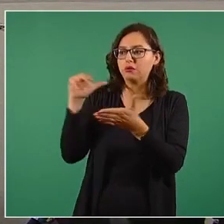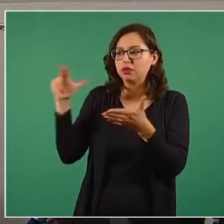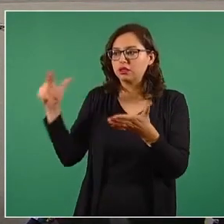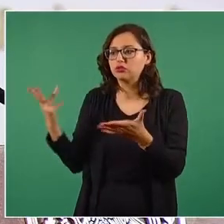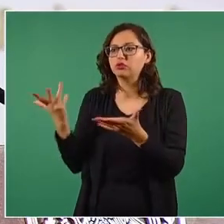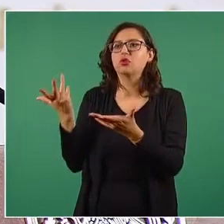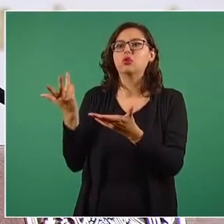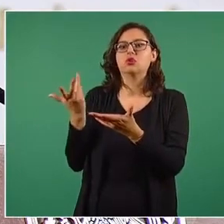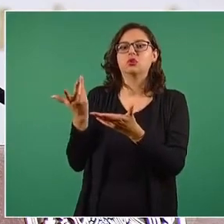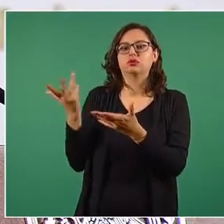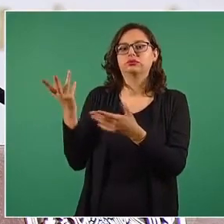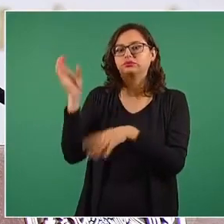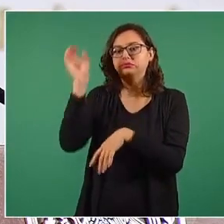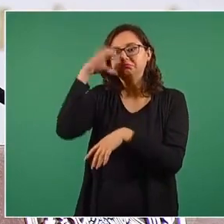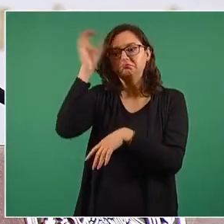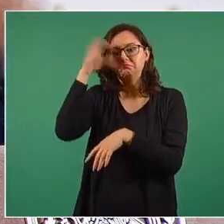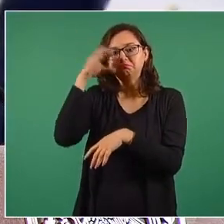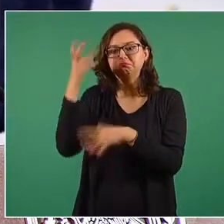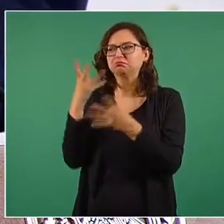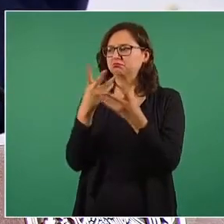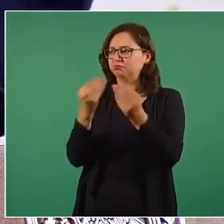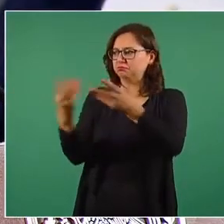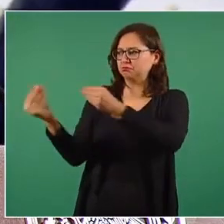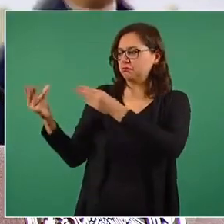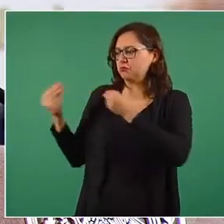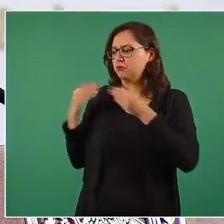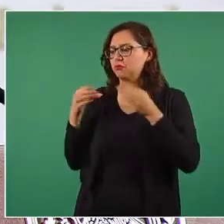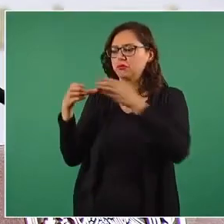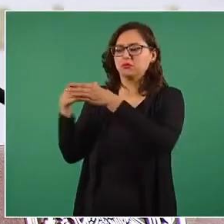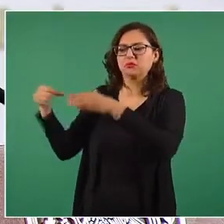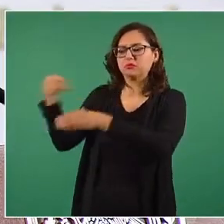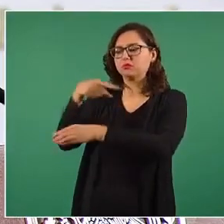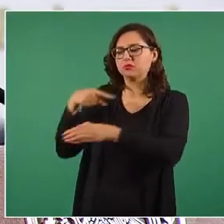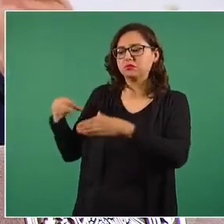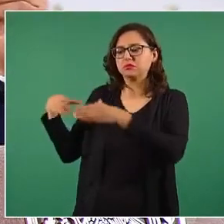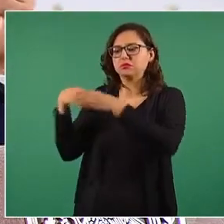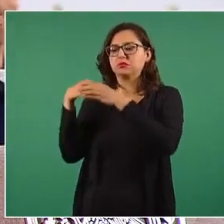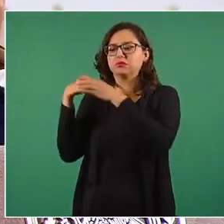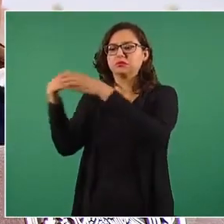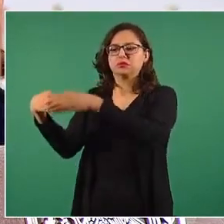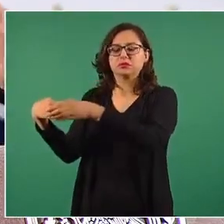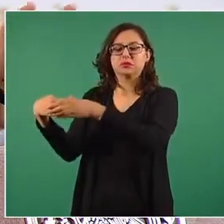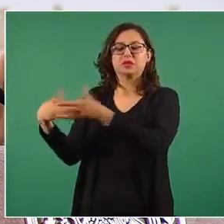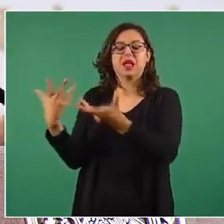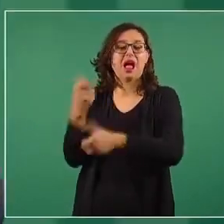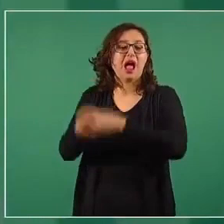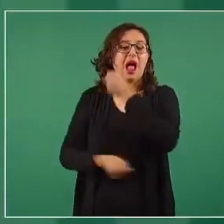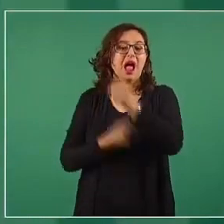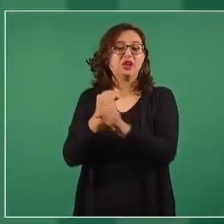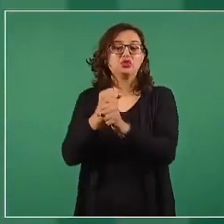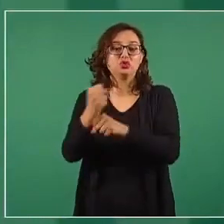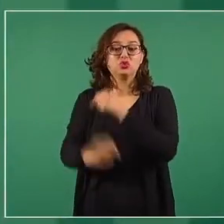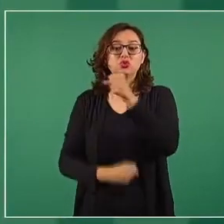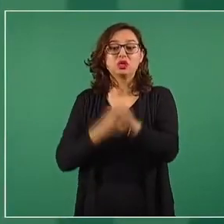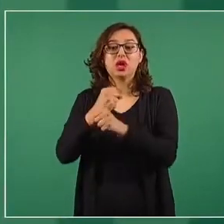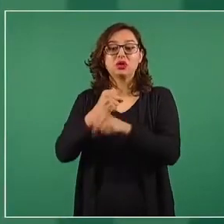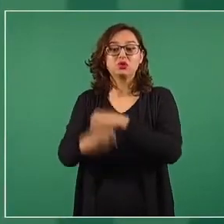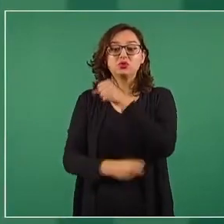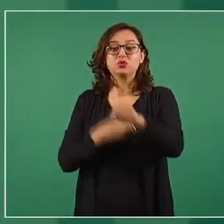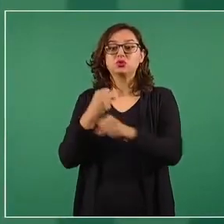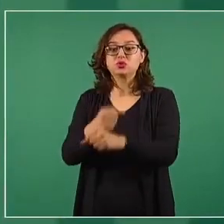pintores, científicos, de todo, porque durante años,